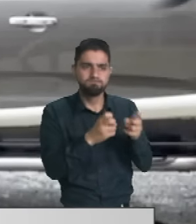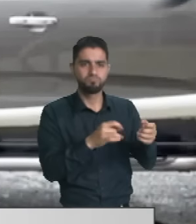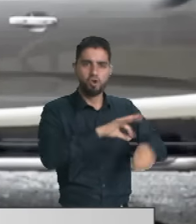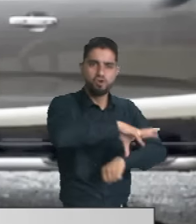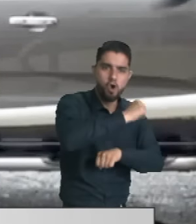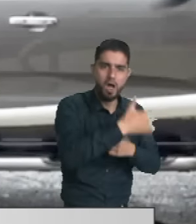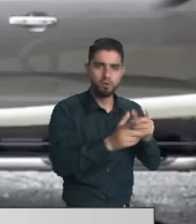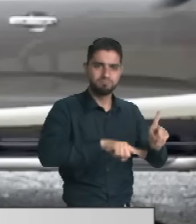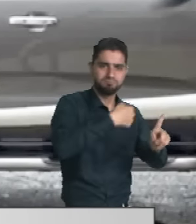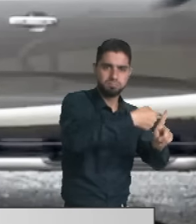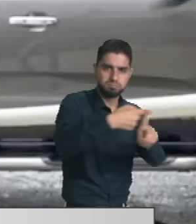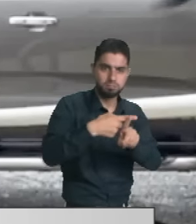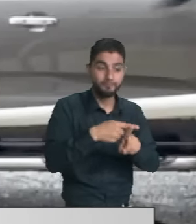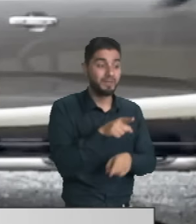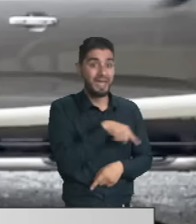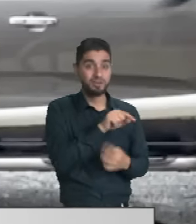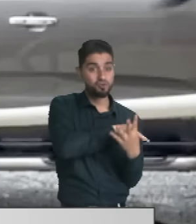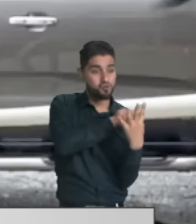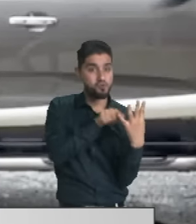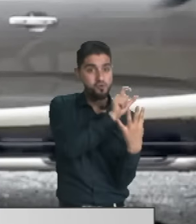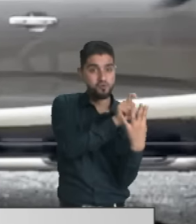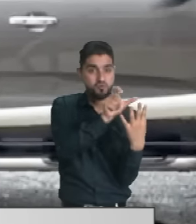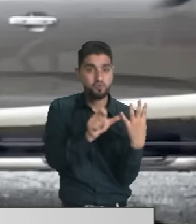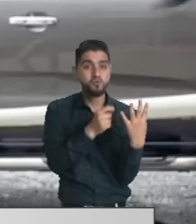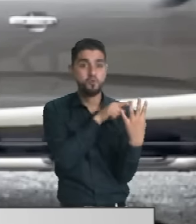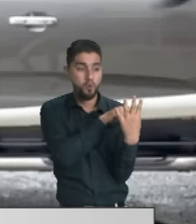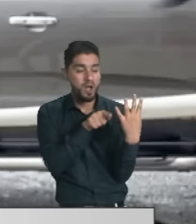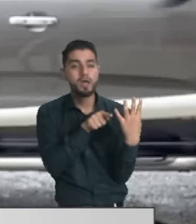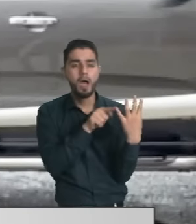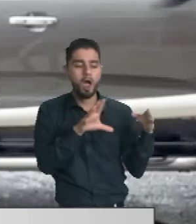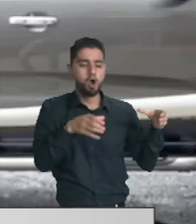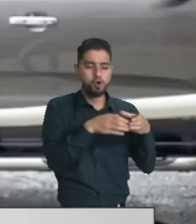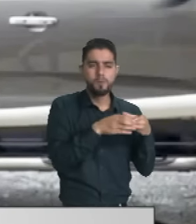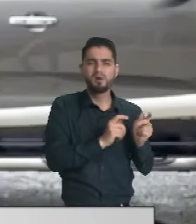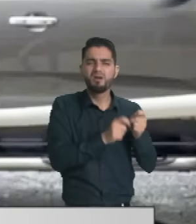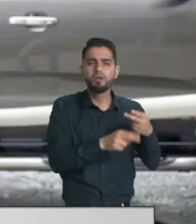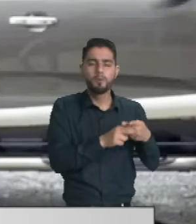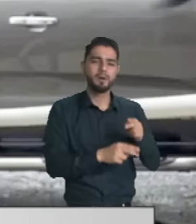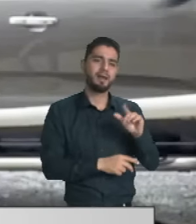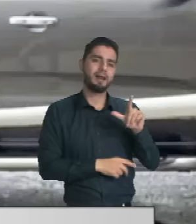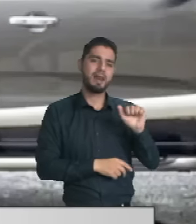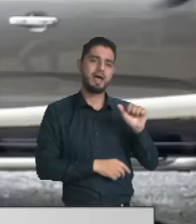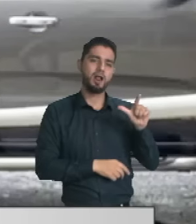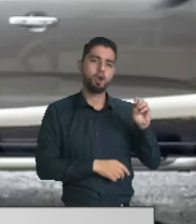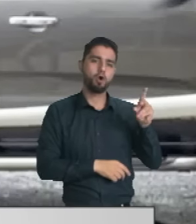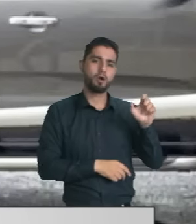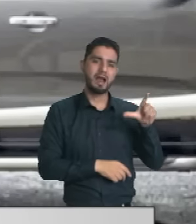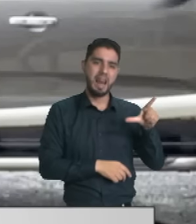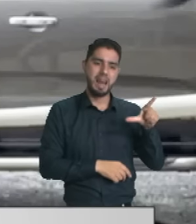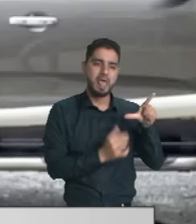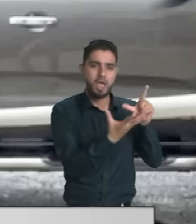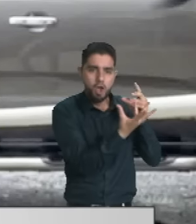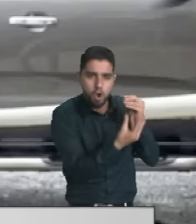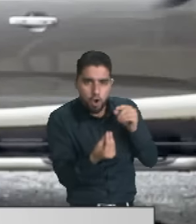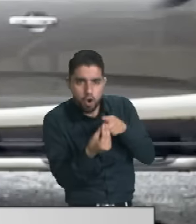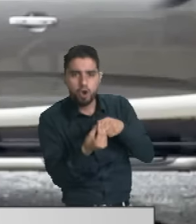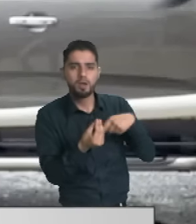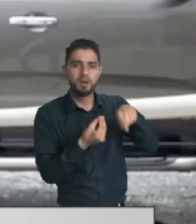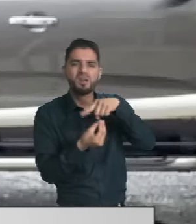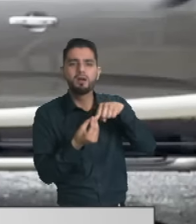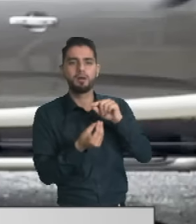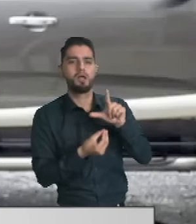grupo delincuencial organizado denominado La Local, específicamente de la facción conocida como Los